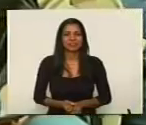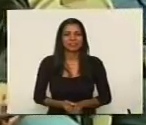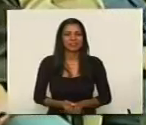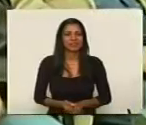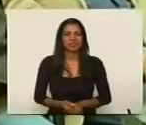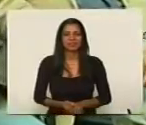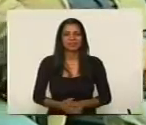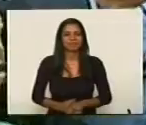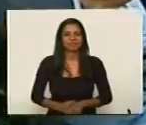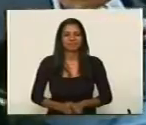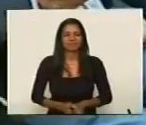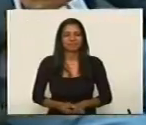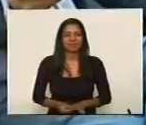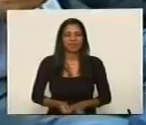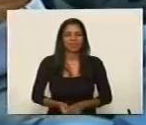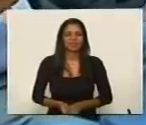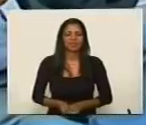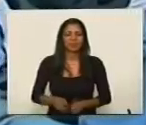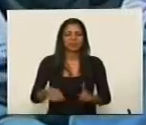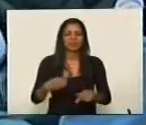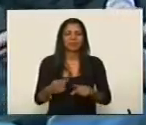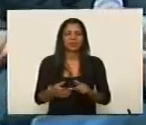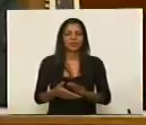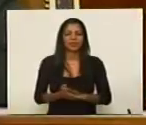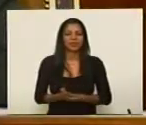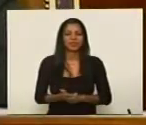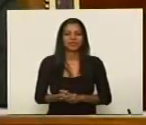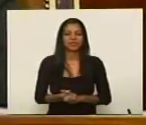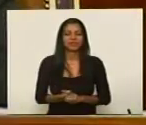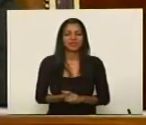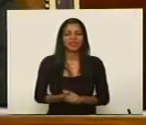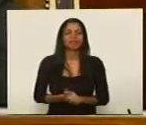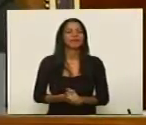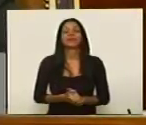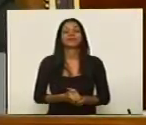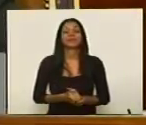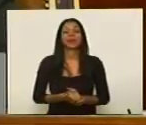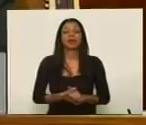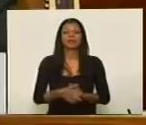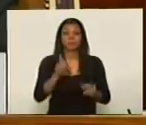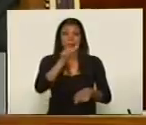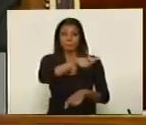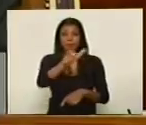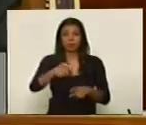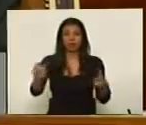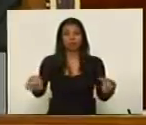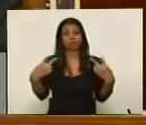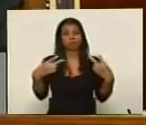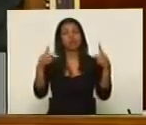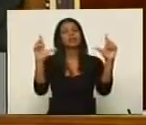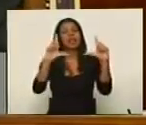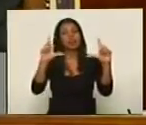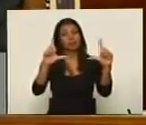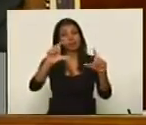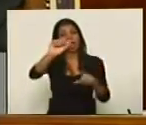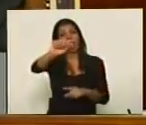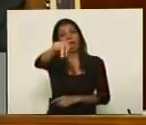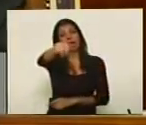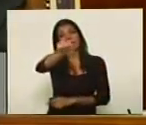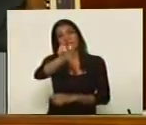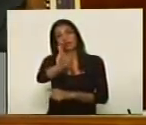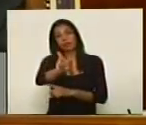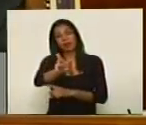Bueno, a manera de información para quienes nos siguen a través del Sistema Nacional de Medios Públicos y a través de ANTV, la señal del